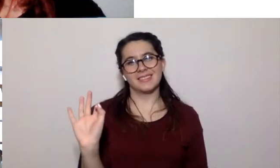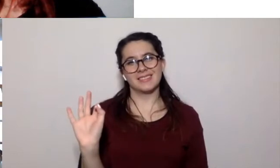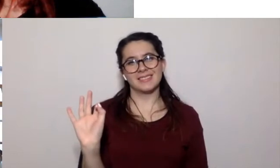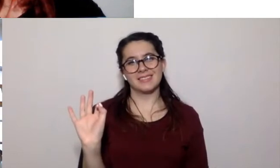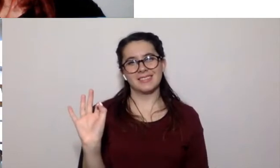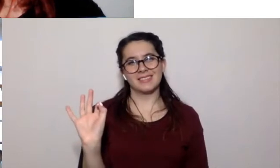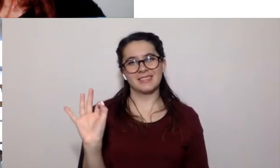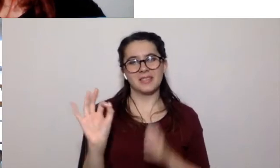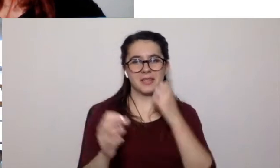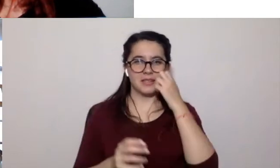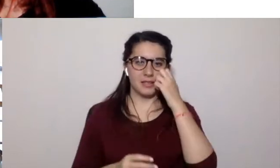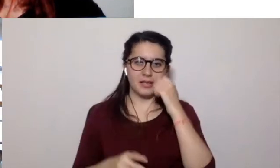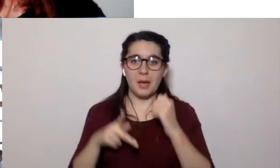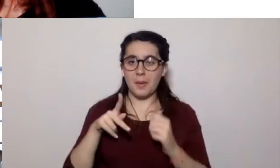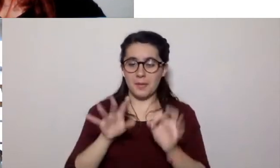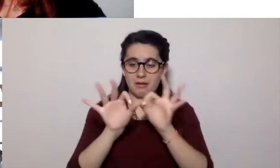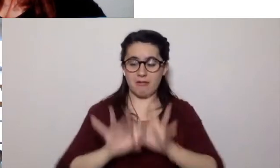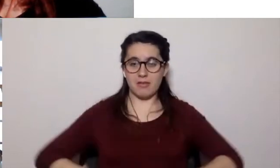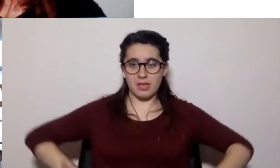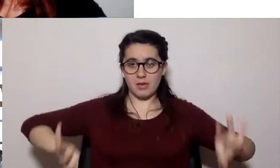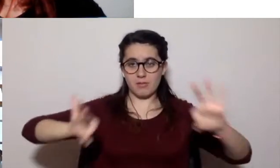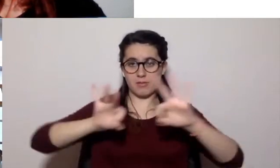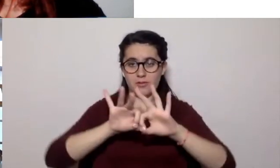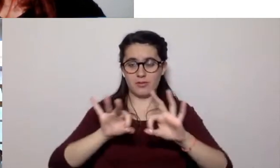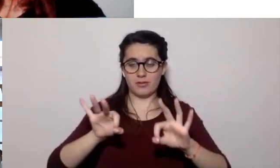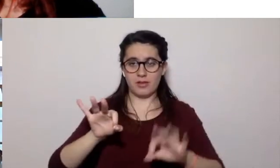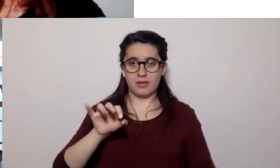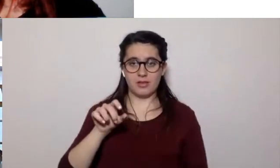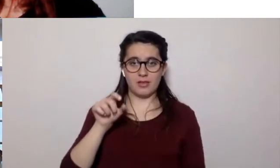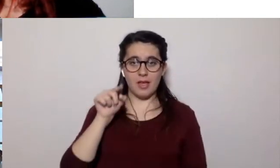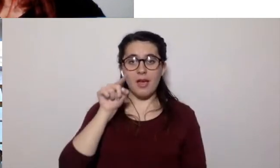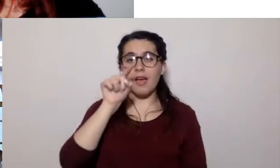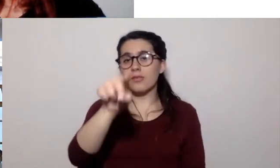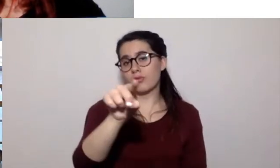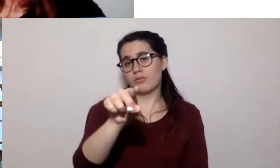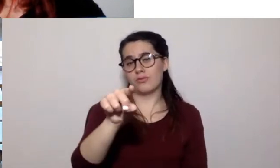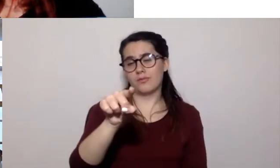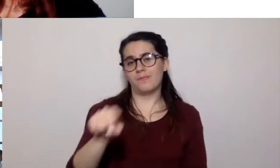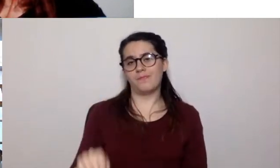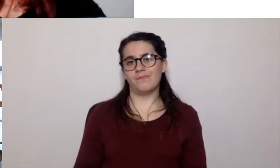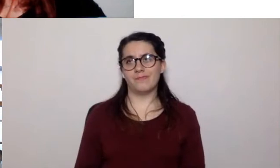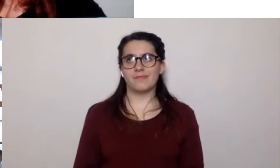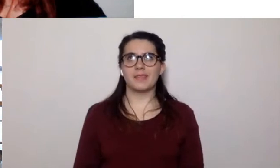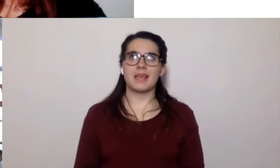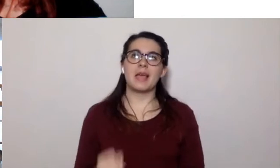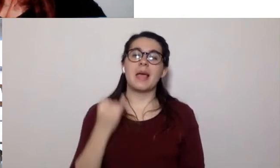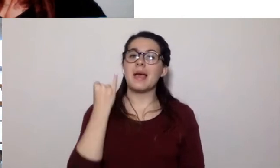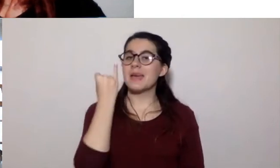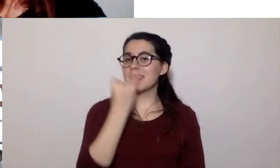son importantes para ti. Puedes hasta aprender un nuevo idioma. Puedes,